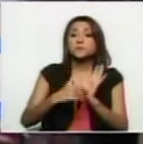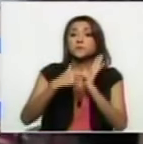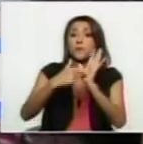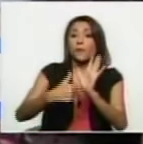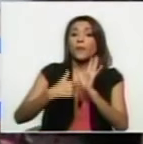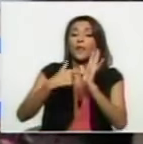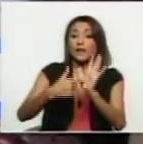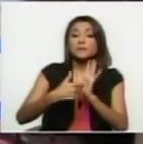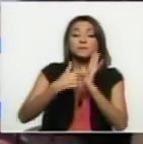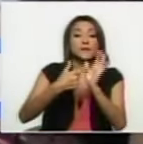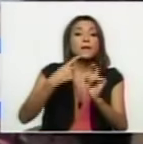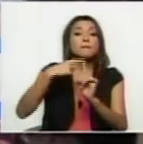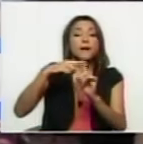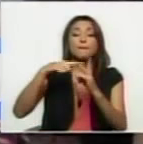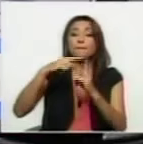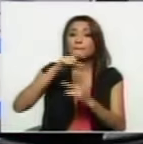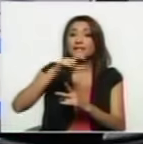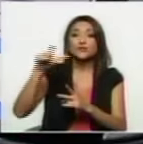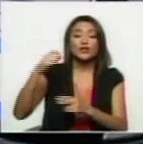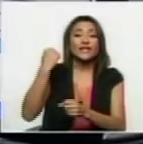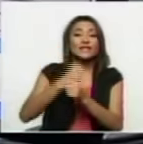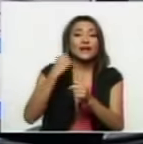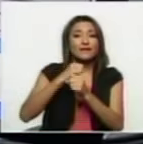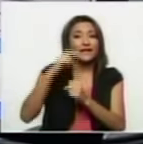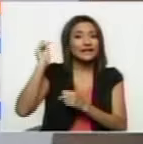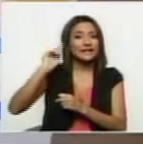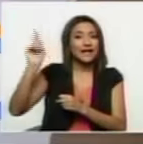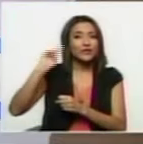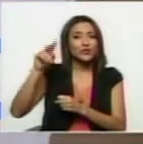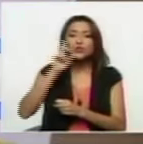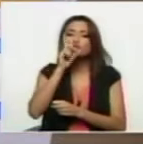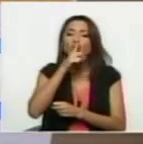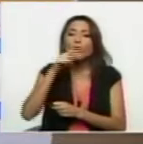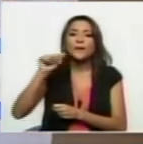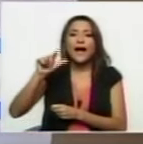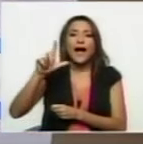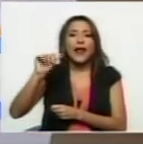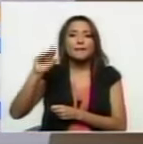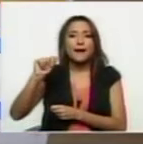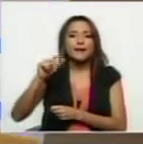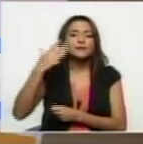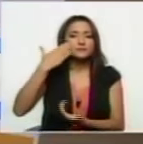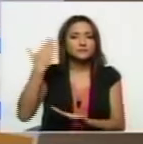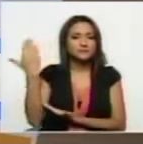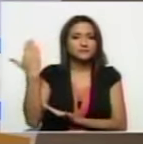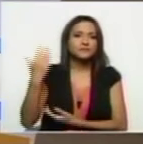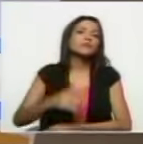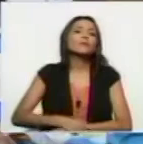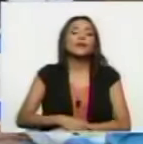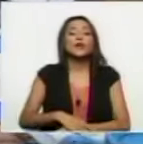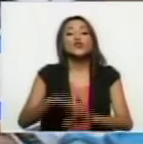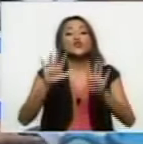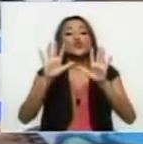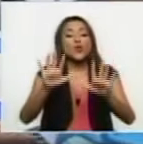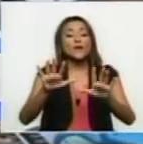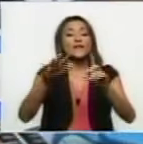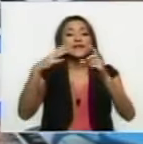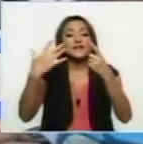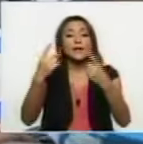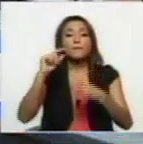que hacen vida aquí en la emisora Alba Ciudad 96.3 FM, la cual tiene un